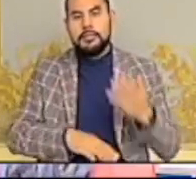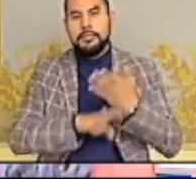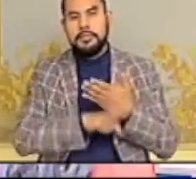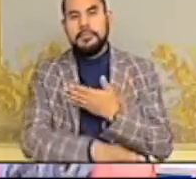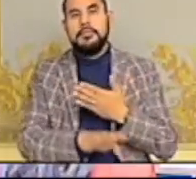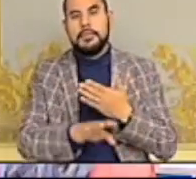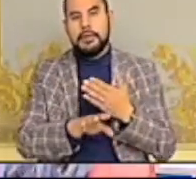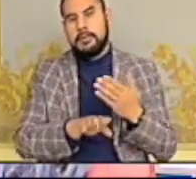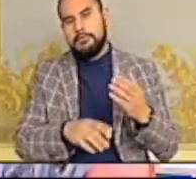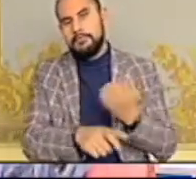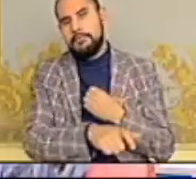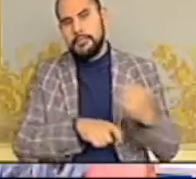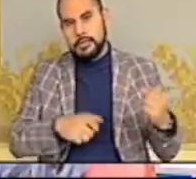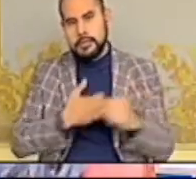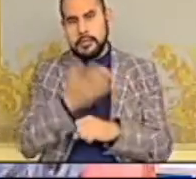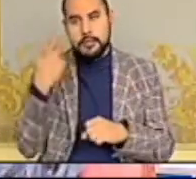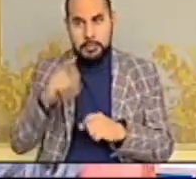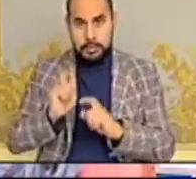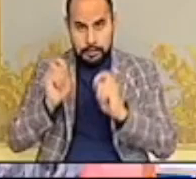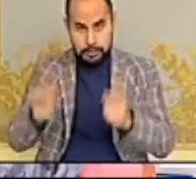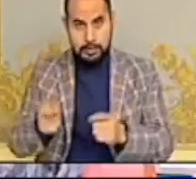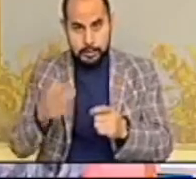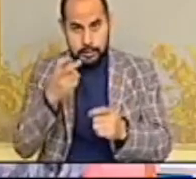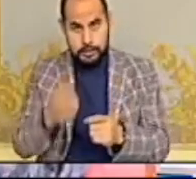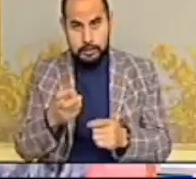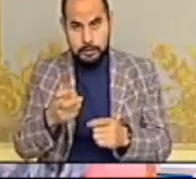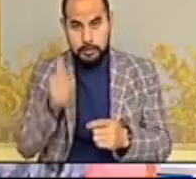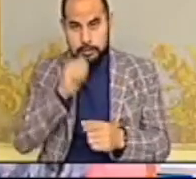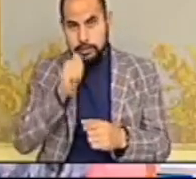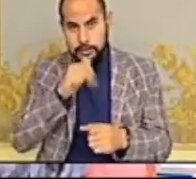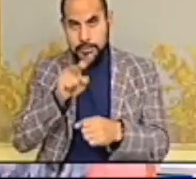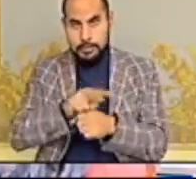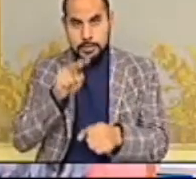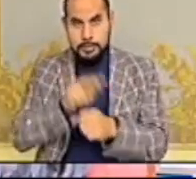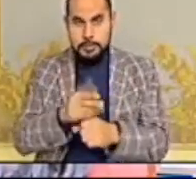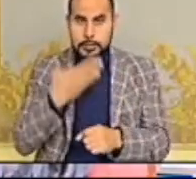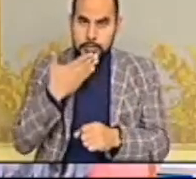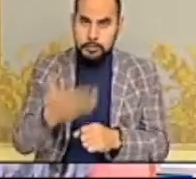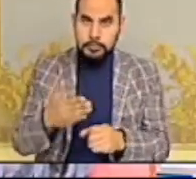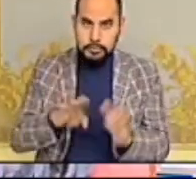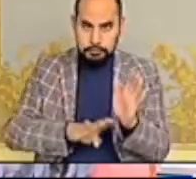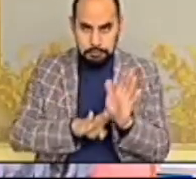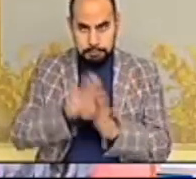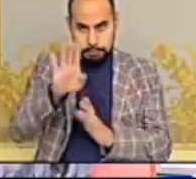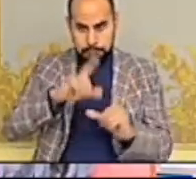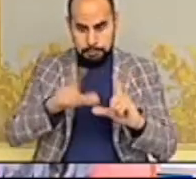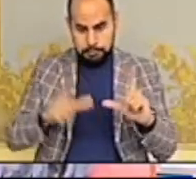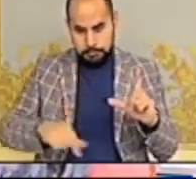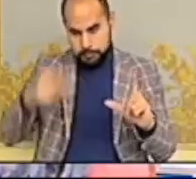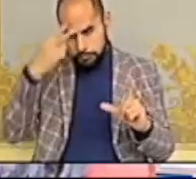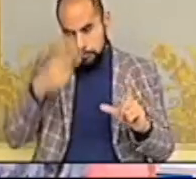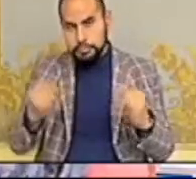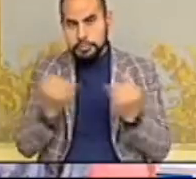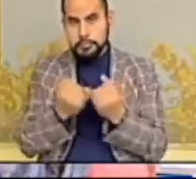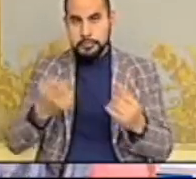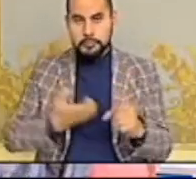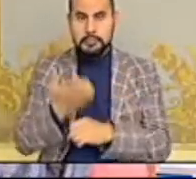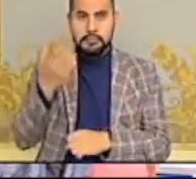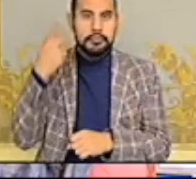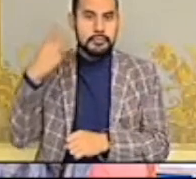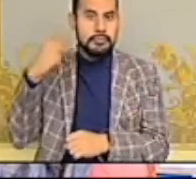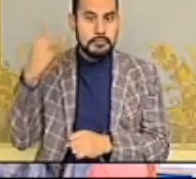Anticorrupción del Estado de Puebla, que se les ha conferido, mirando en todo por el bien y prosperidad de la nación y de esta entidad